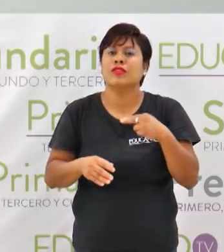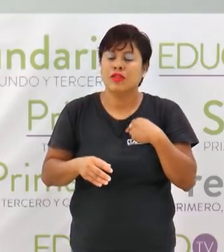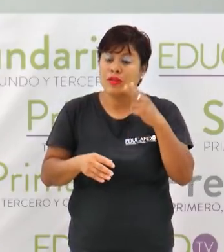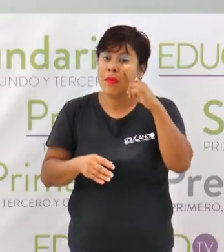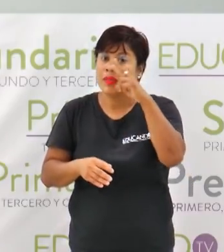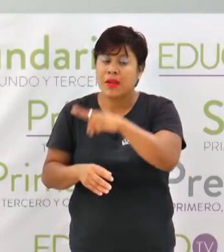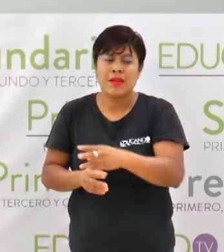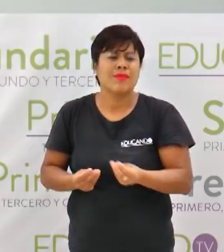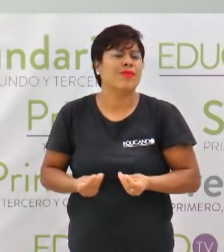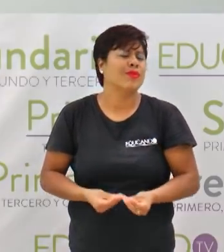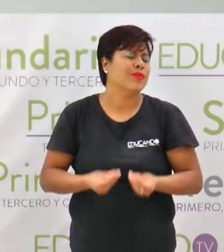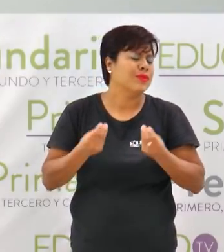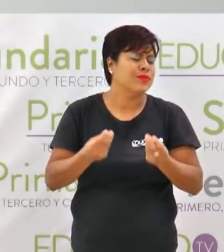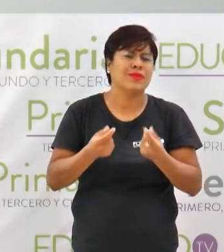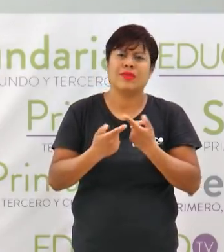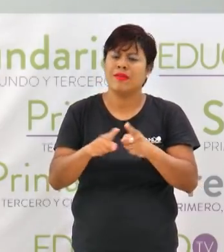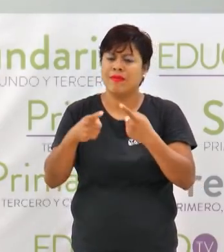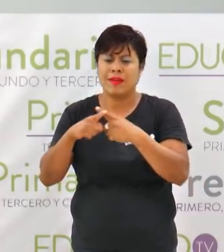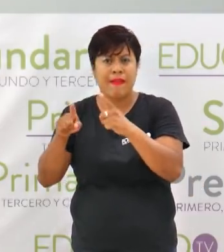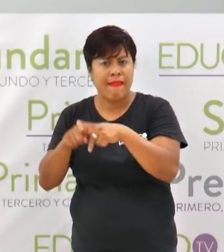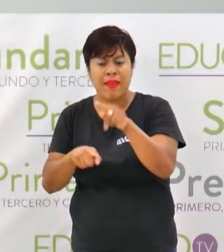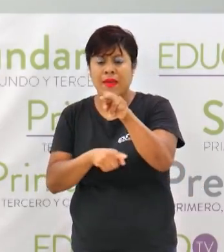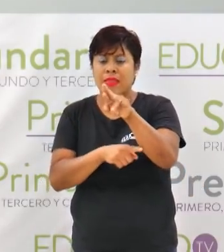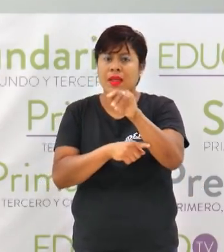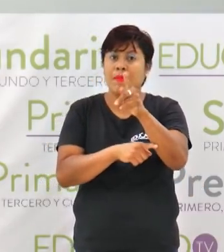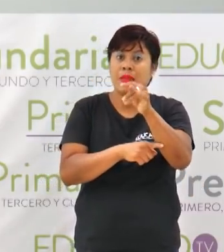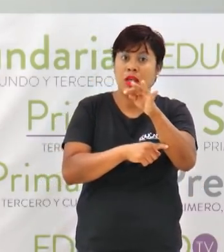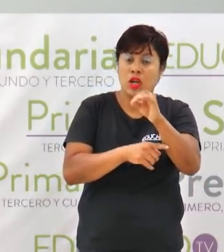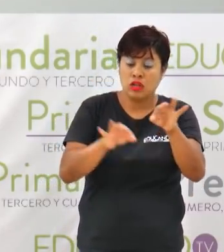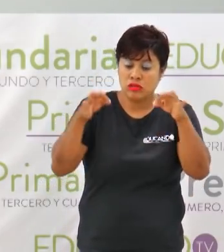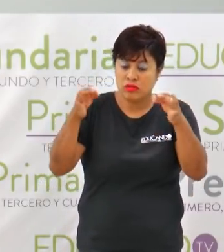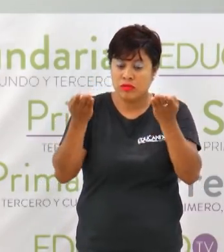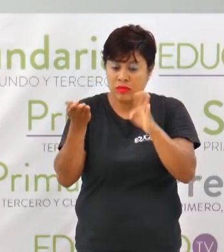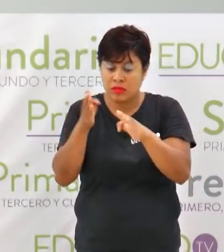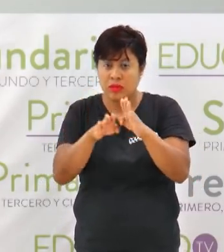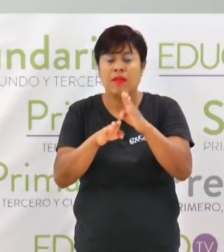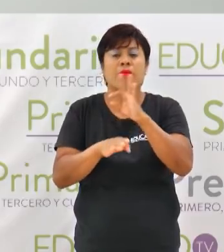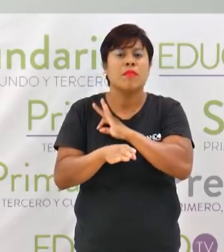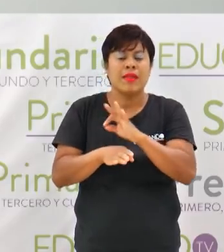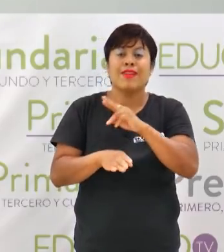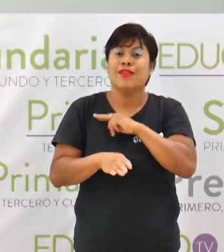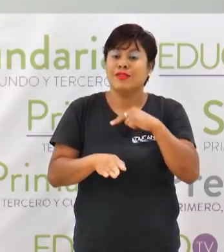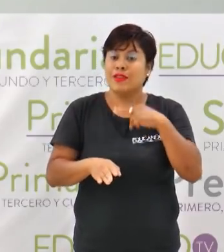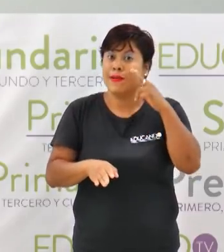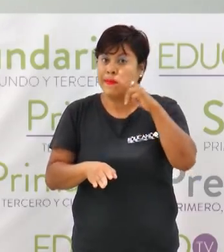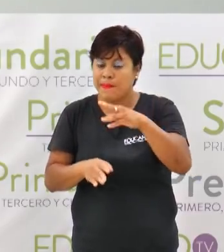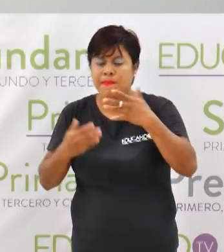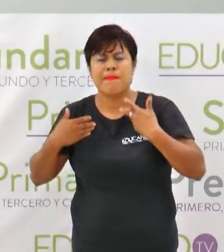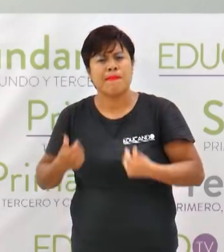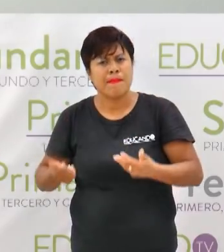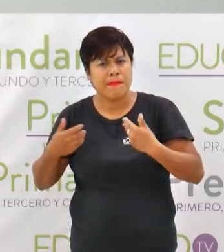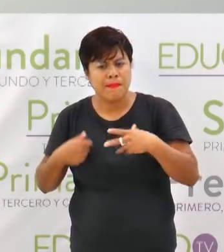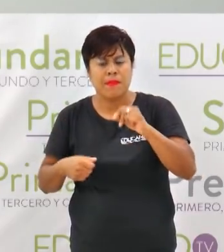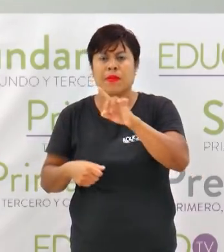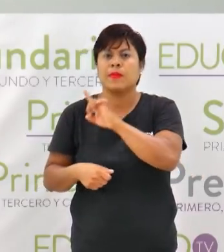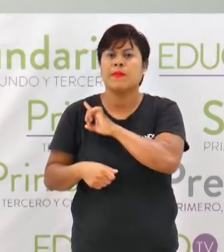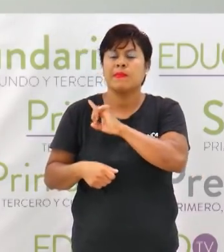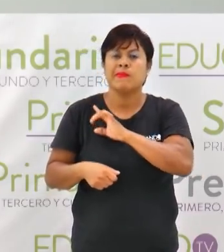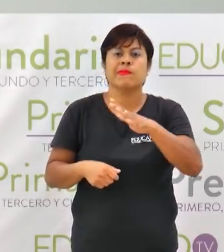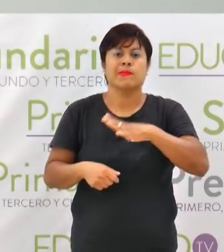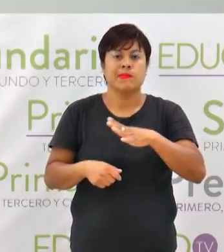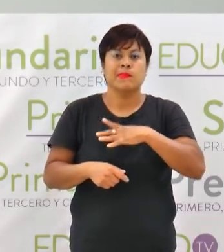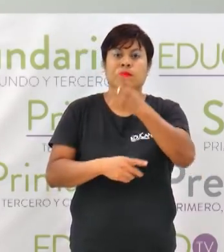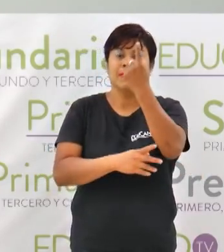encontrar muchos tipos de trípticos de diferentes formas, los cuales nos van a permitir entender que no solamente